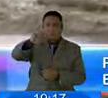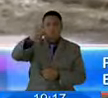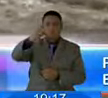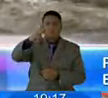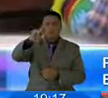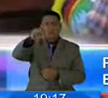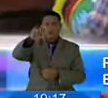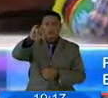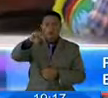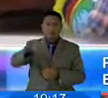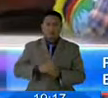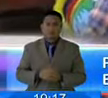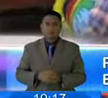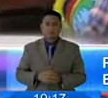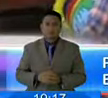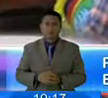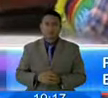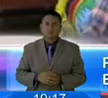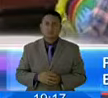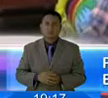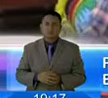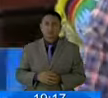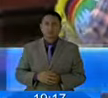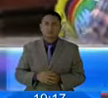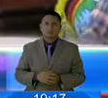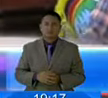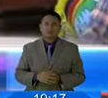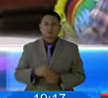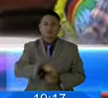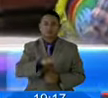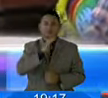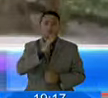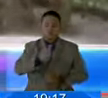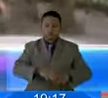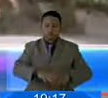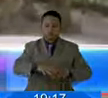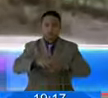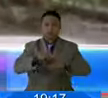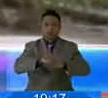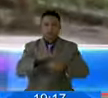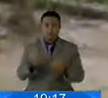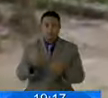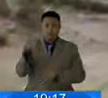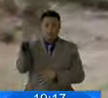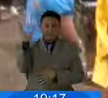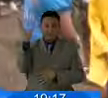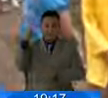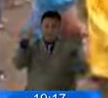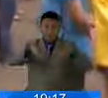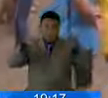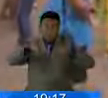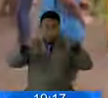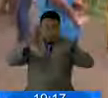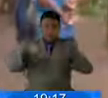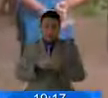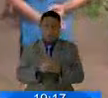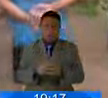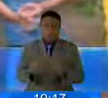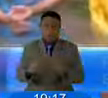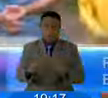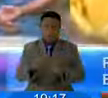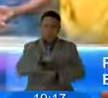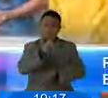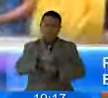Y este decreto de emergencia obedece a lo que es inundaciones por la etapa invernal. En tal caso, hay declaratorias de